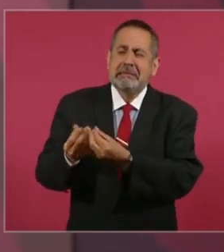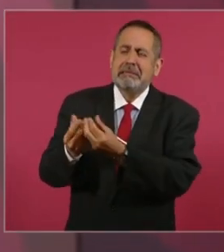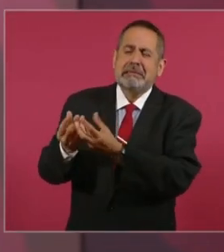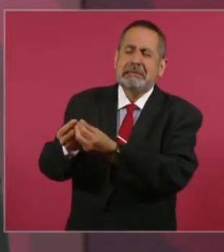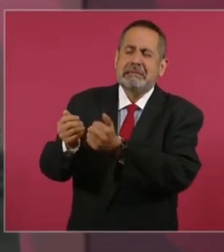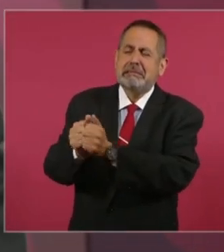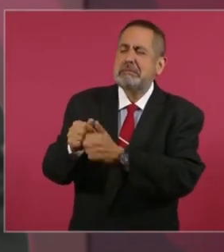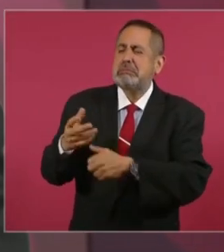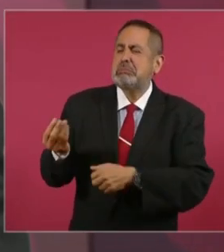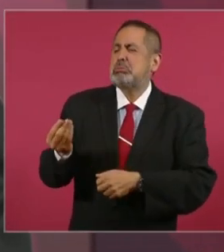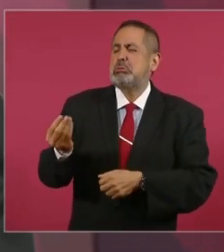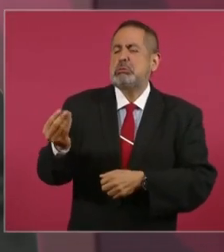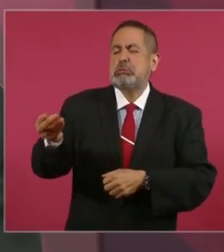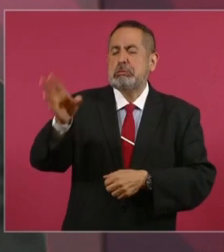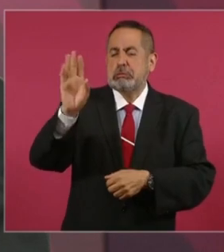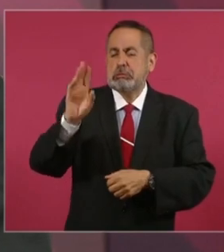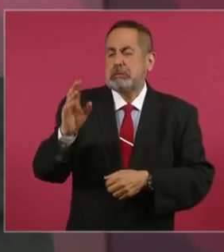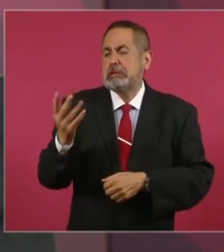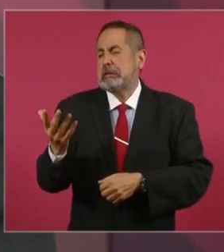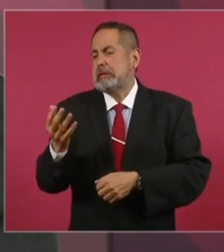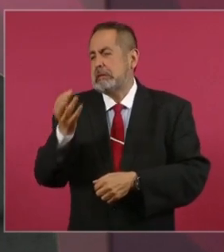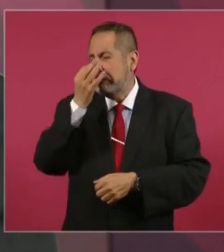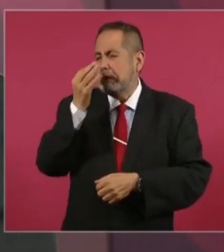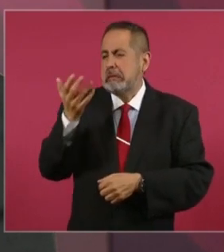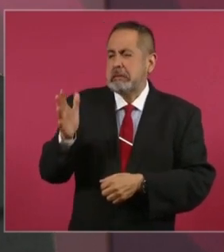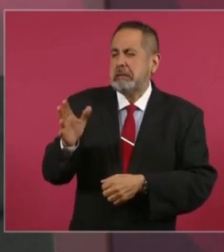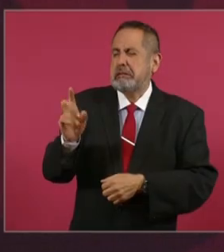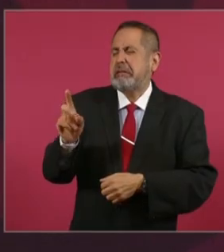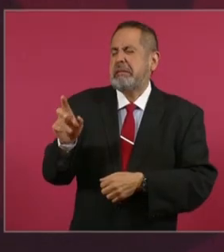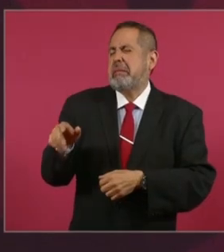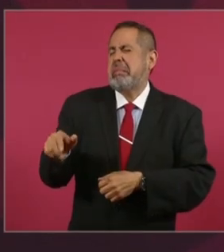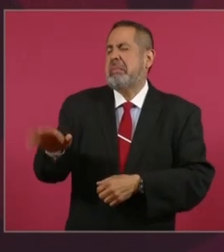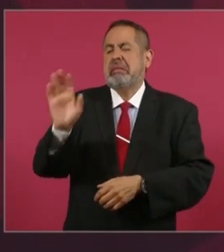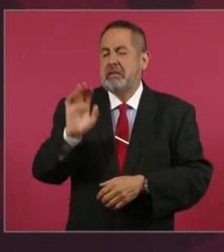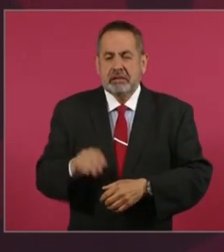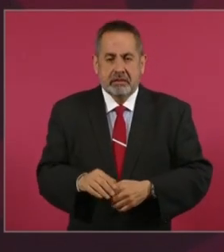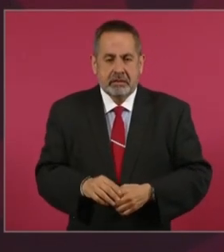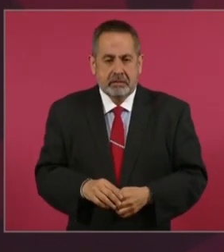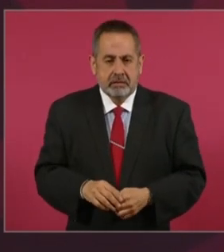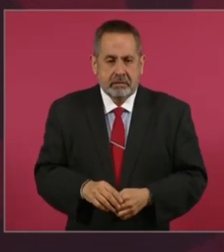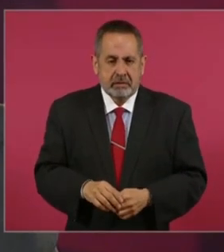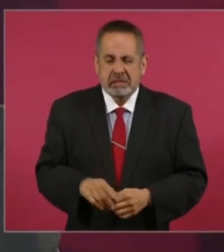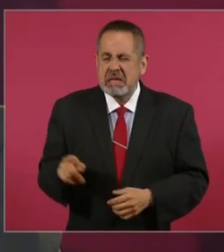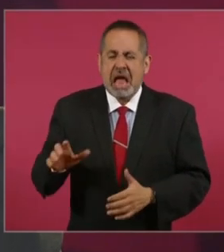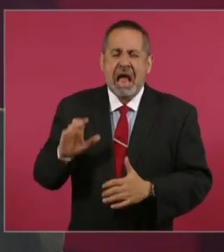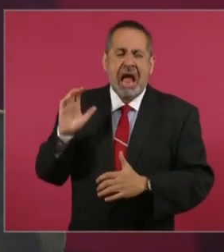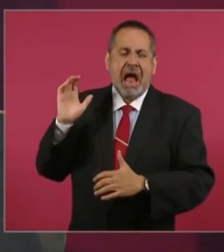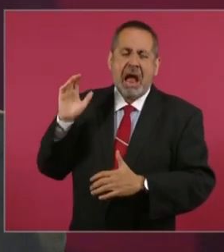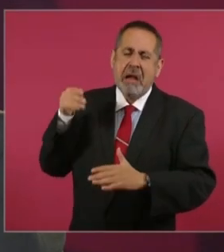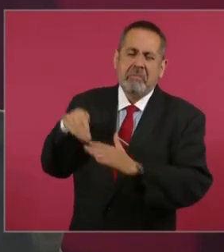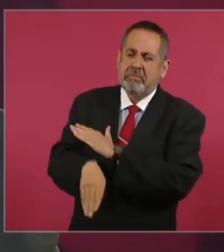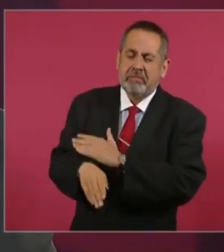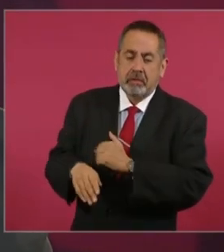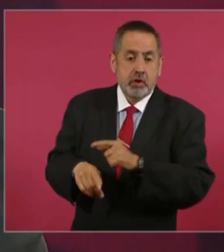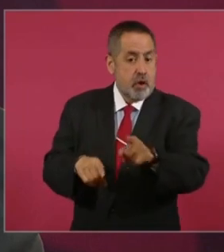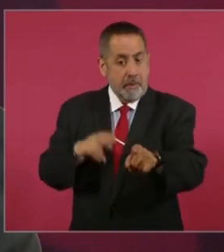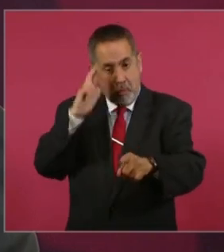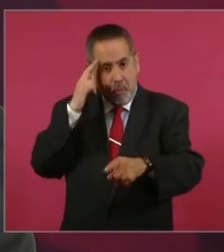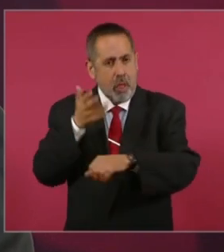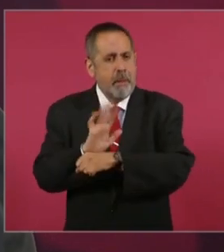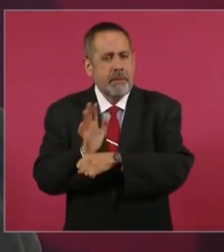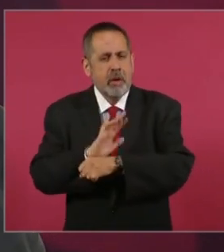reunido con cinco, con diez, con veinte, acabado. Me acuerdo la película de,